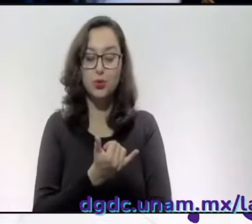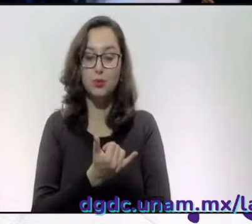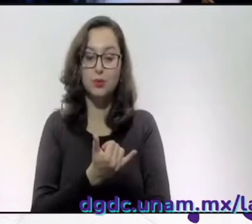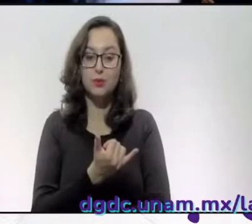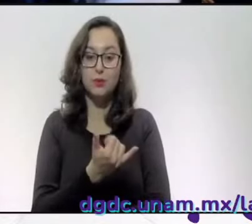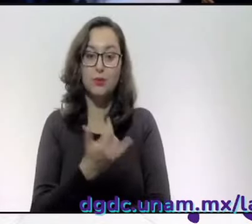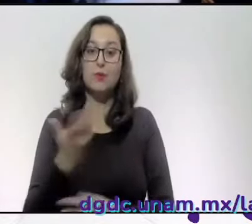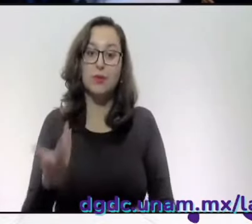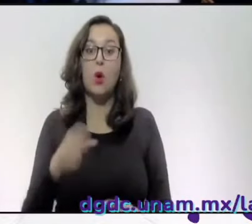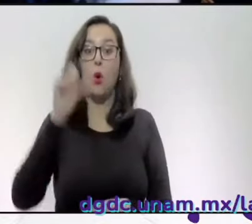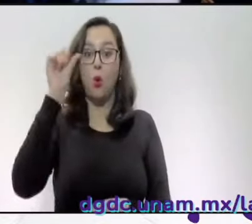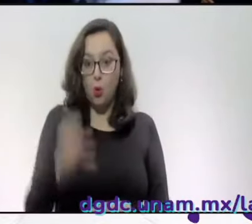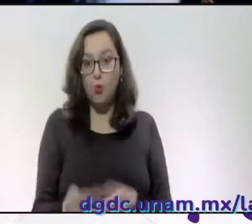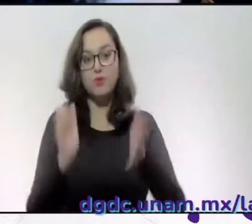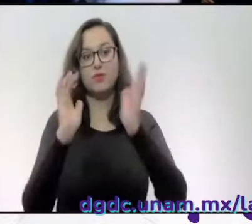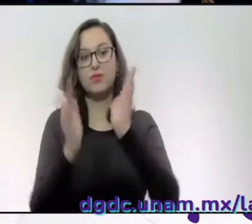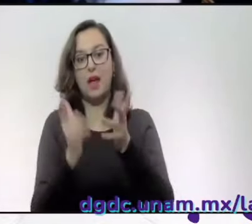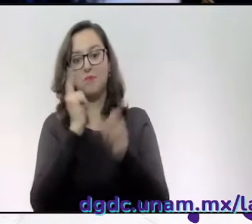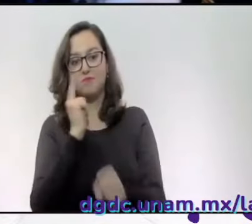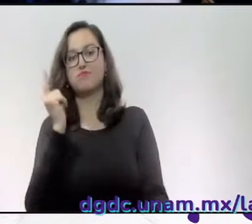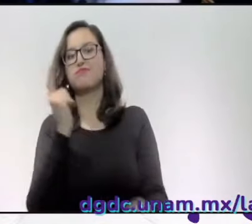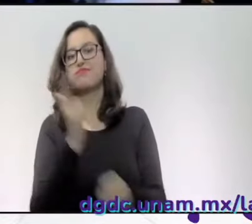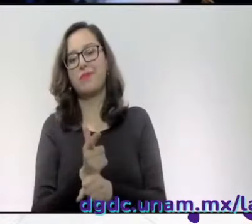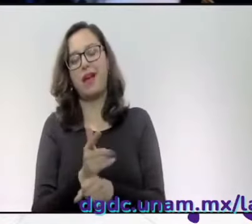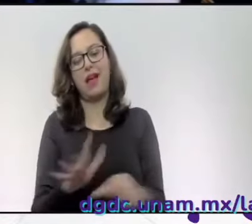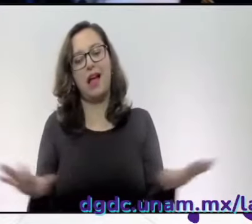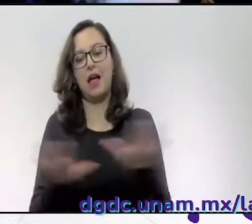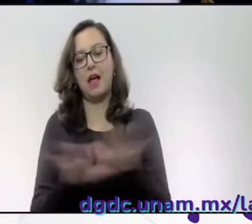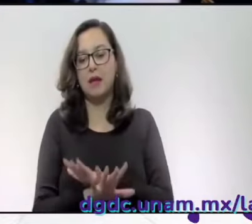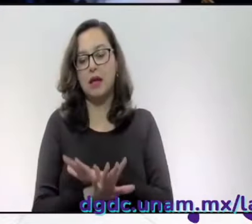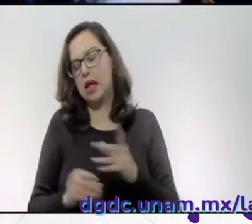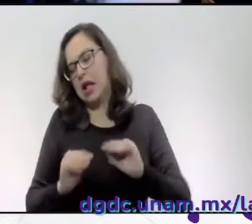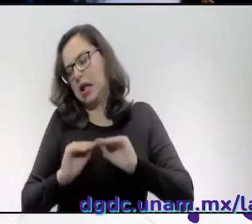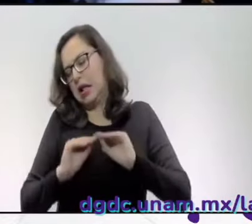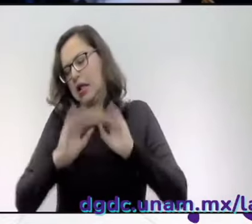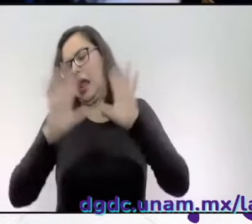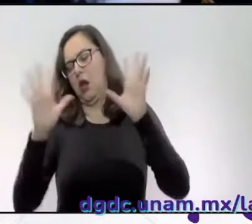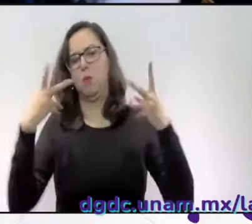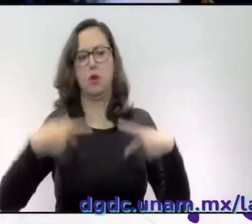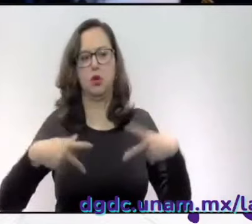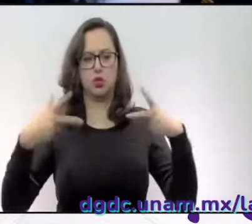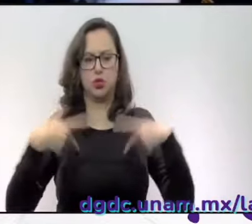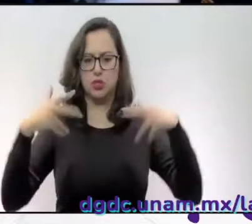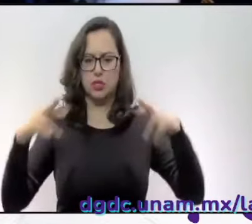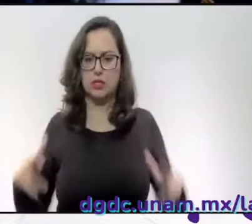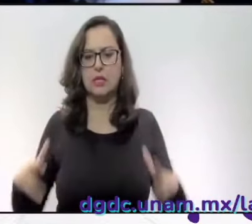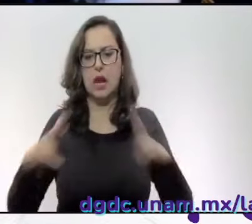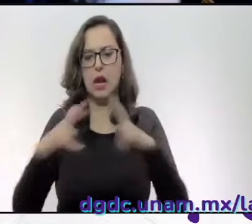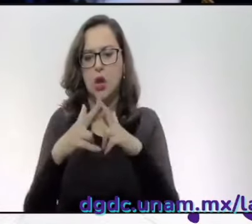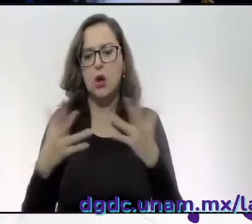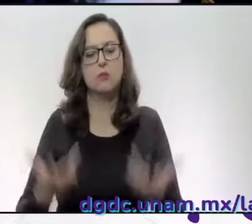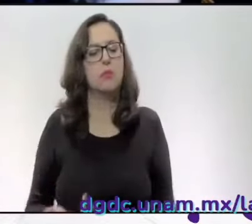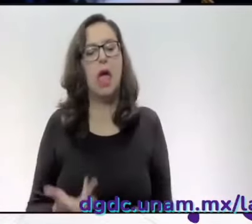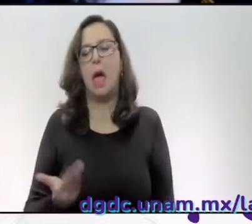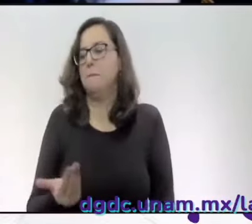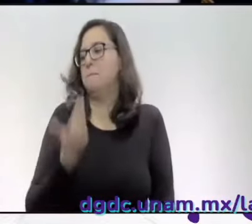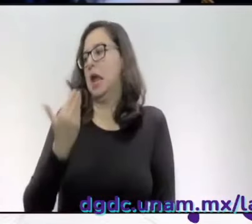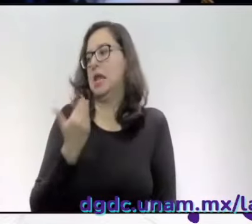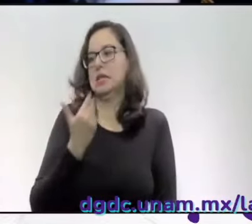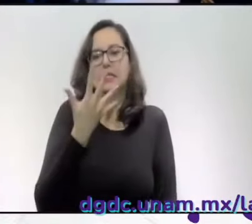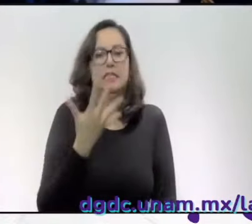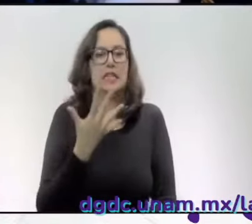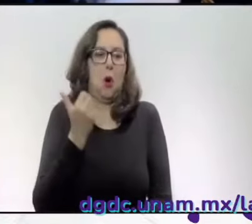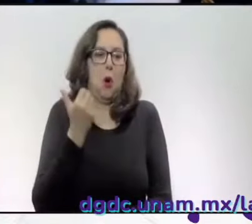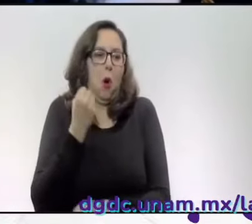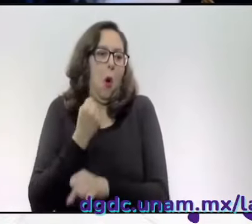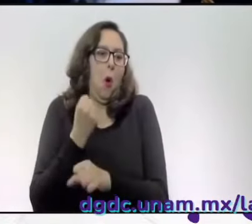Y hoy en día ya afortunadamente las cosas cuadran. Y bueno, desde luego a nivel religioso la gente pensaba que la Tierra tenía solo 5 o 6 mil años de edad. Eso también fue un debate